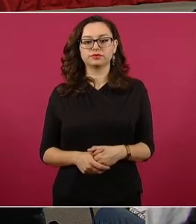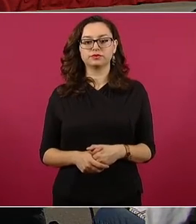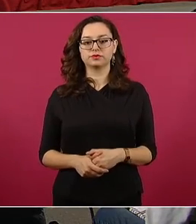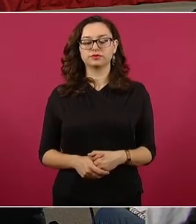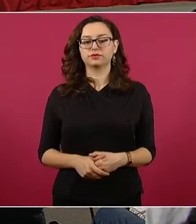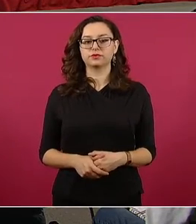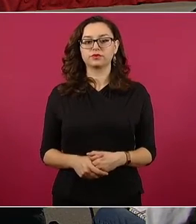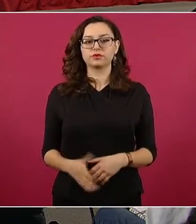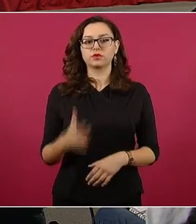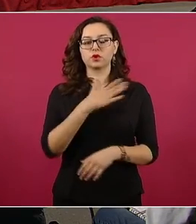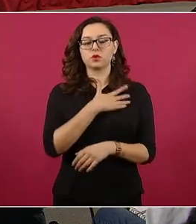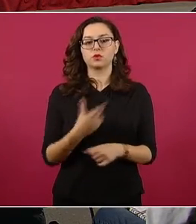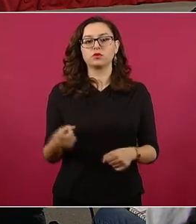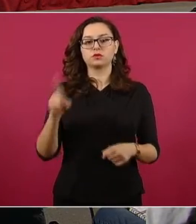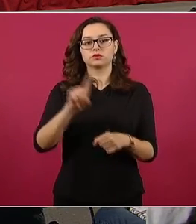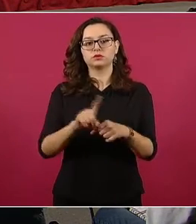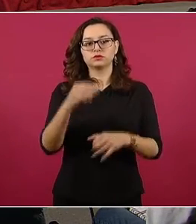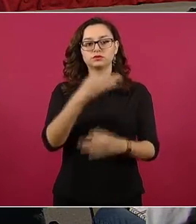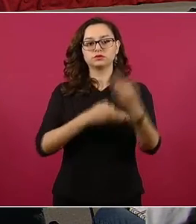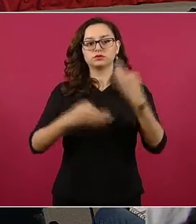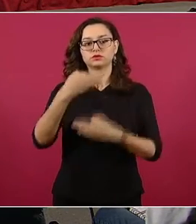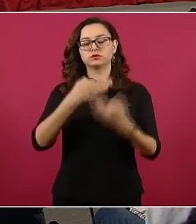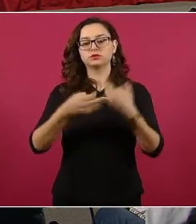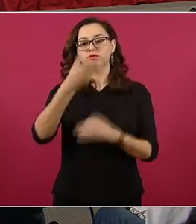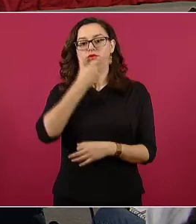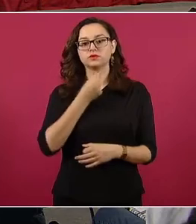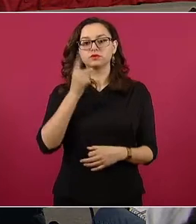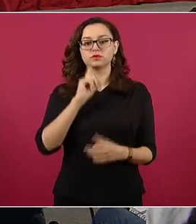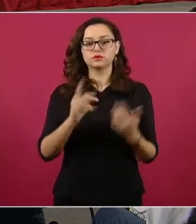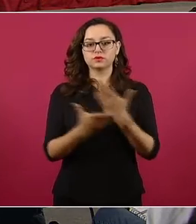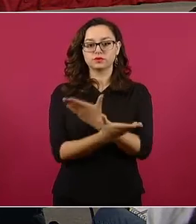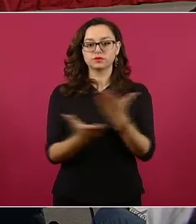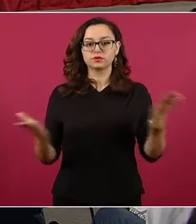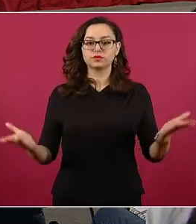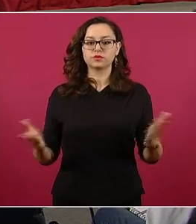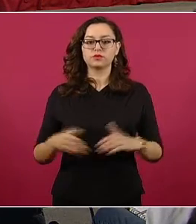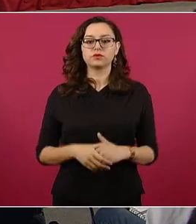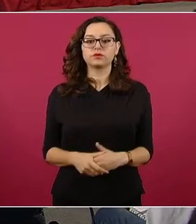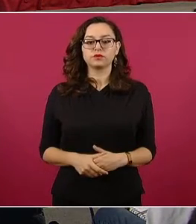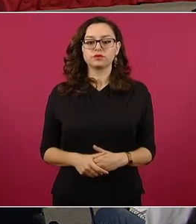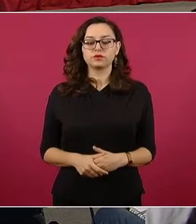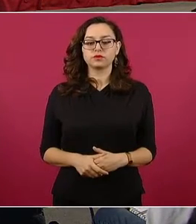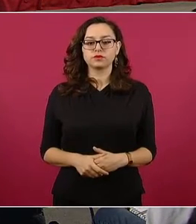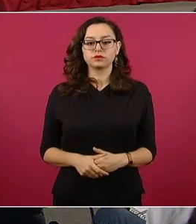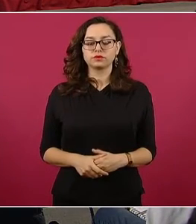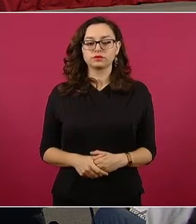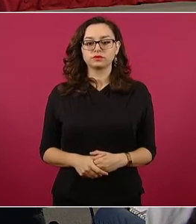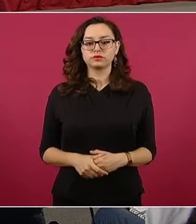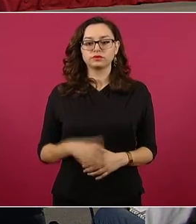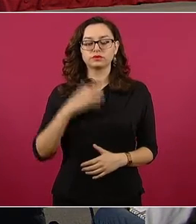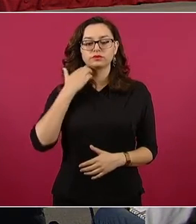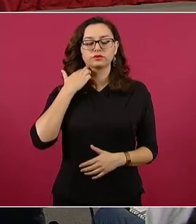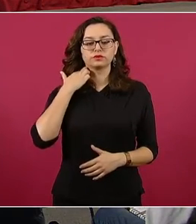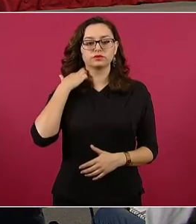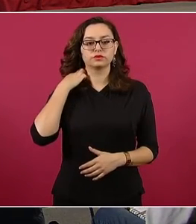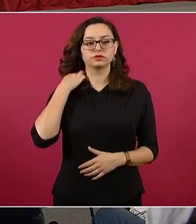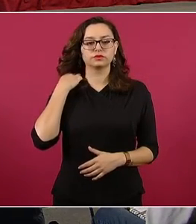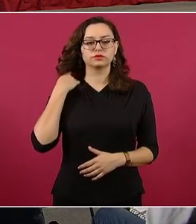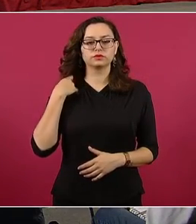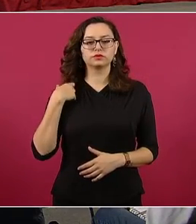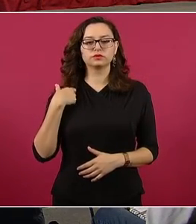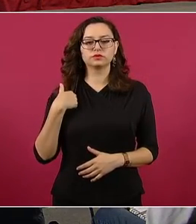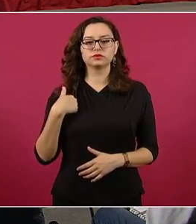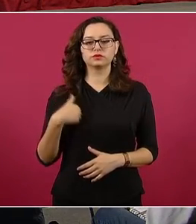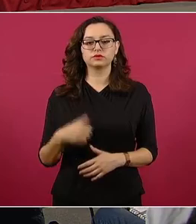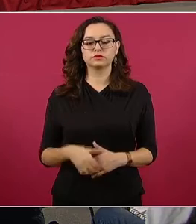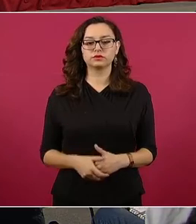Muy buenos días a todas y todos. Voy a primeramente informarles el esfuerzo conjunto de